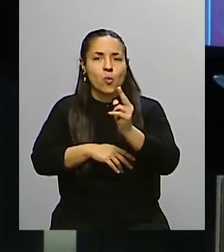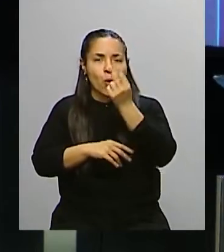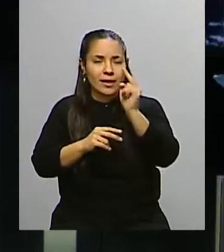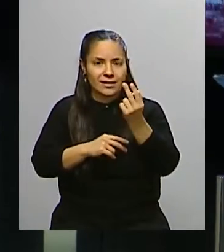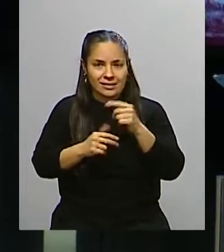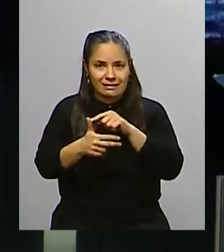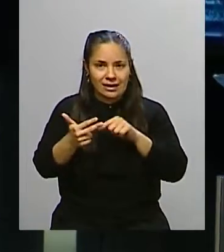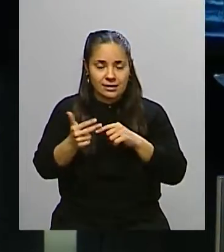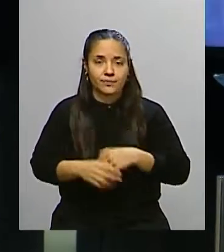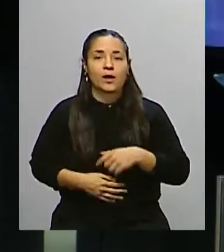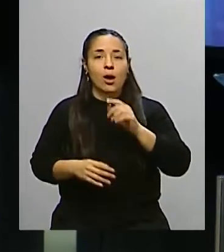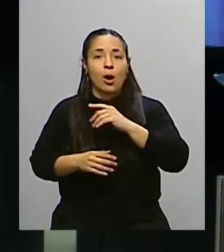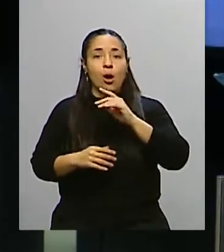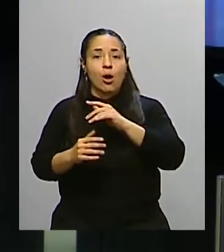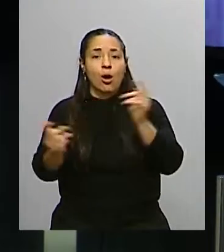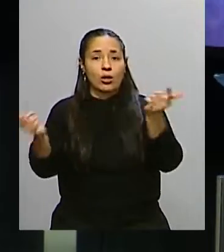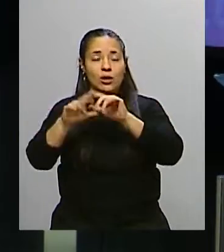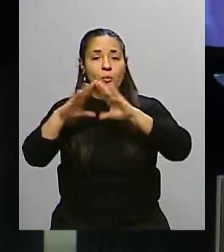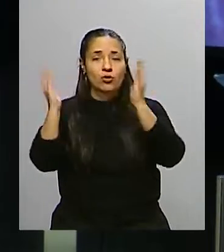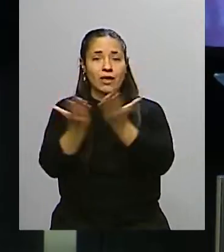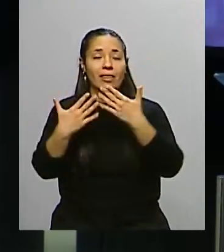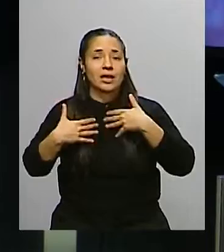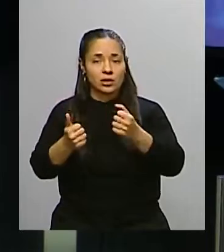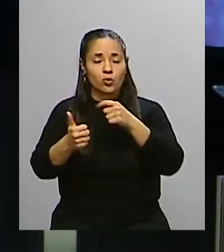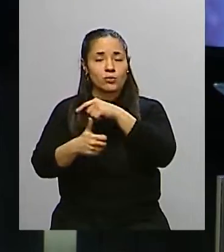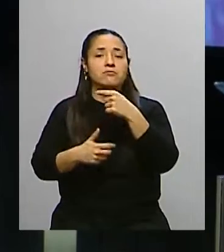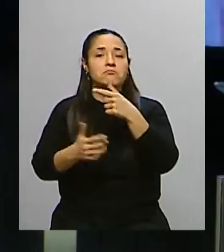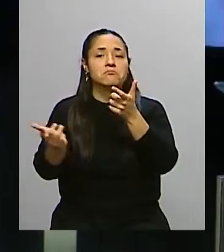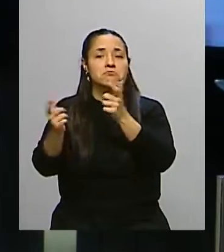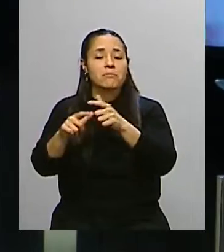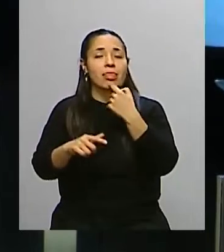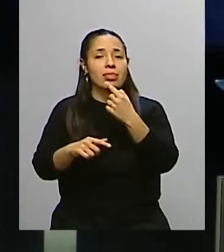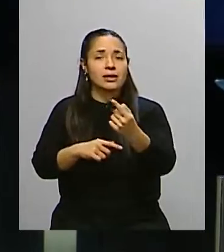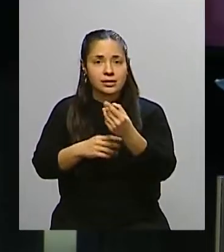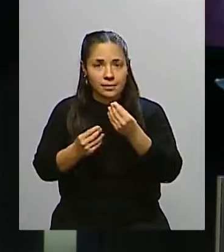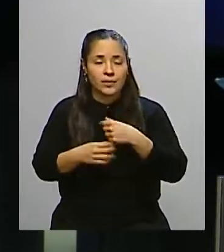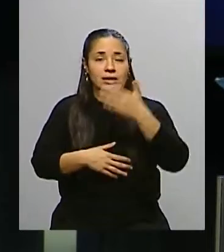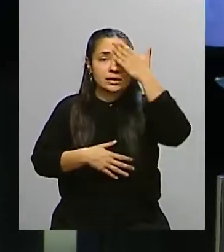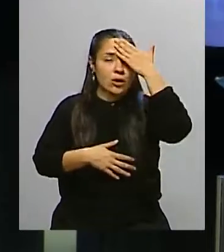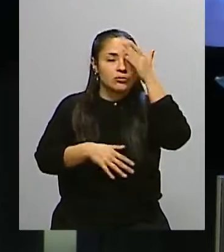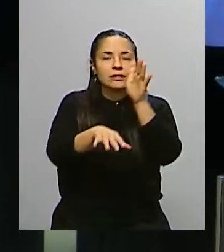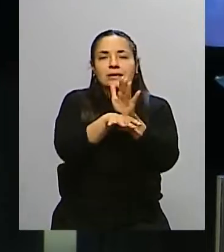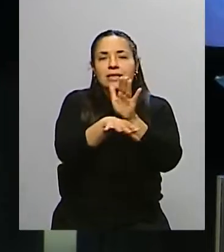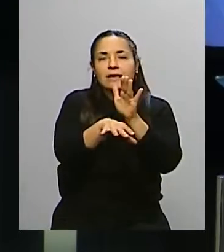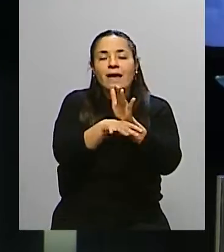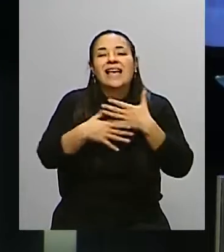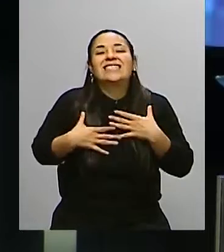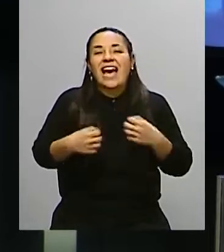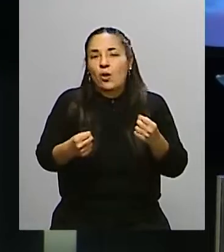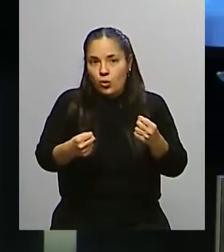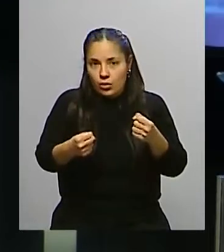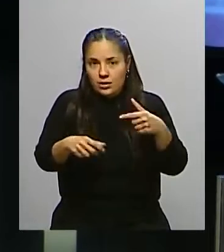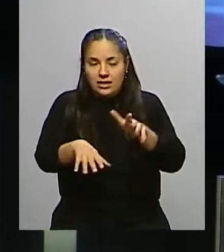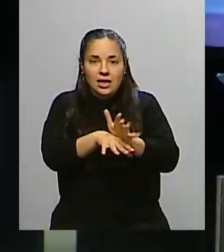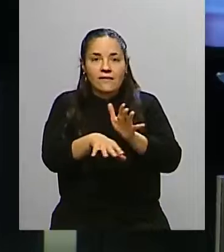La Organización Mundial de la Salud define, ¿no?, a la salud como el bienestar no solamente físico,